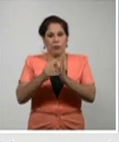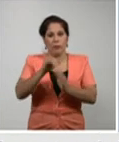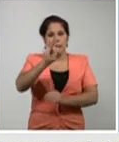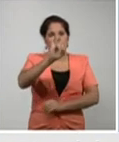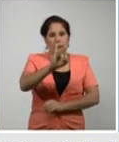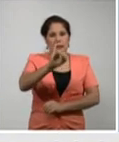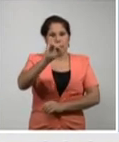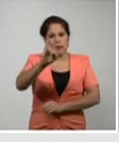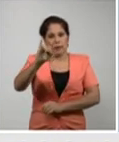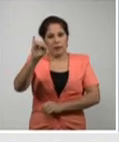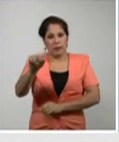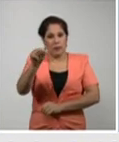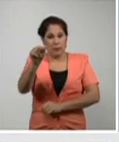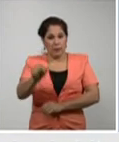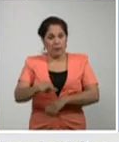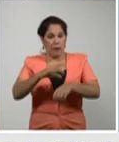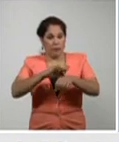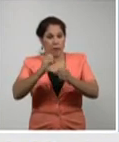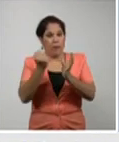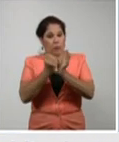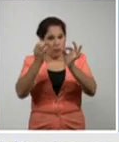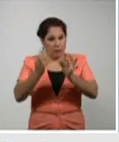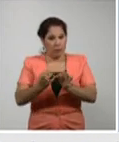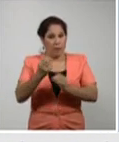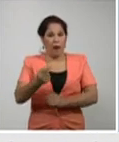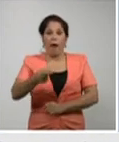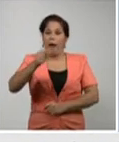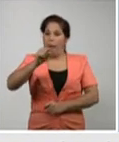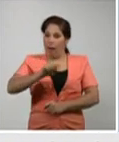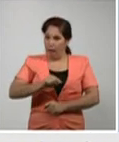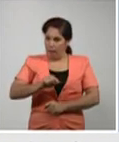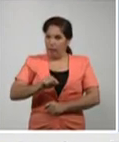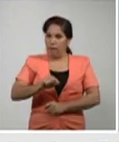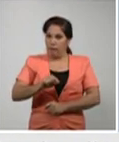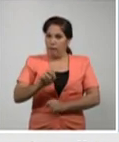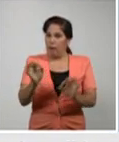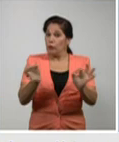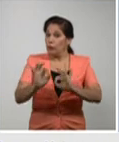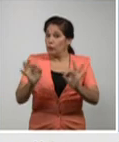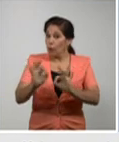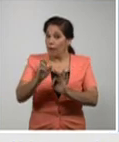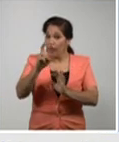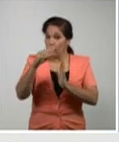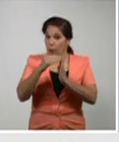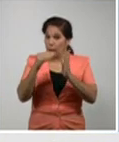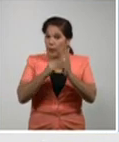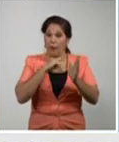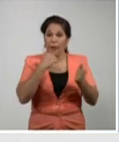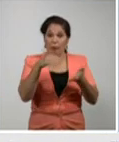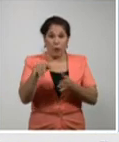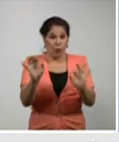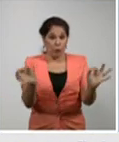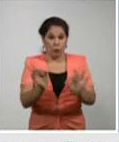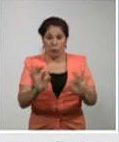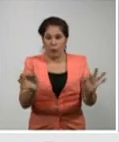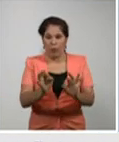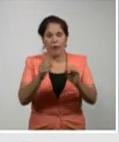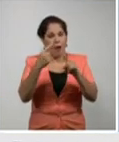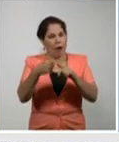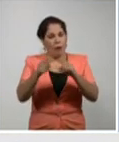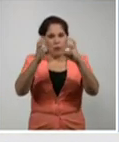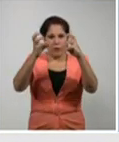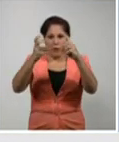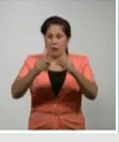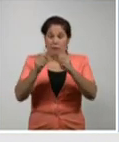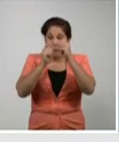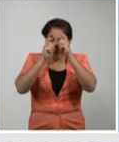93.928.766 casos confirmados, y ayer, cuando todavía no teníamos 2 millones de fallecidos, que es la otra cifra que